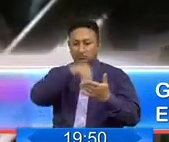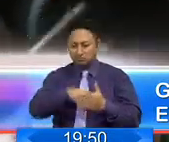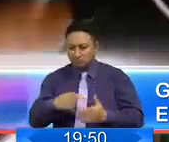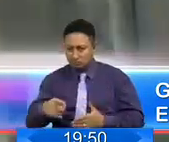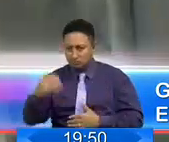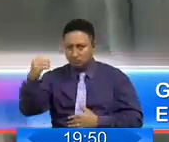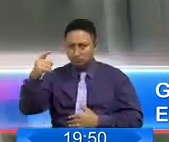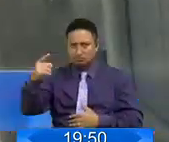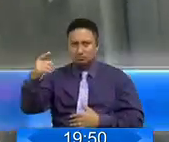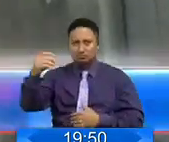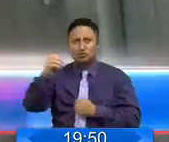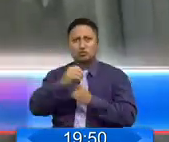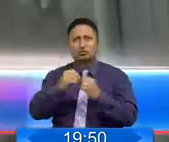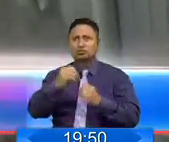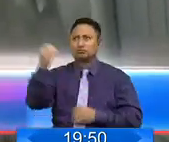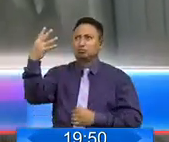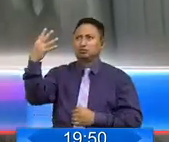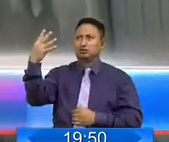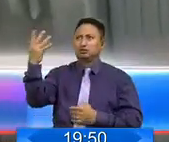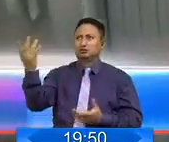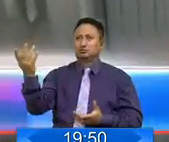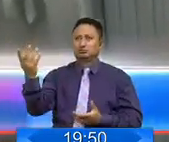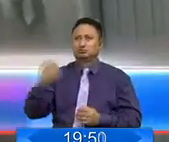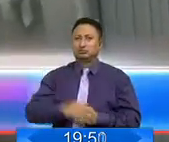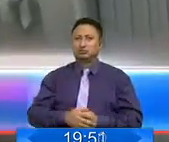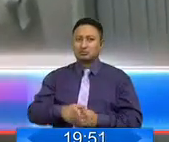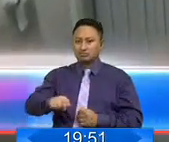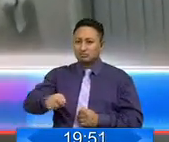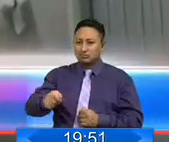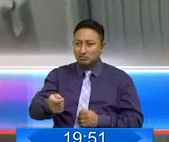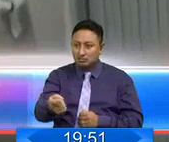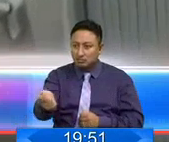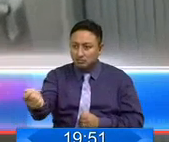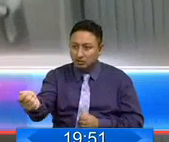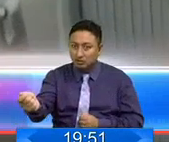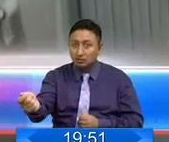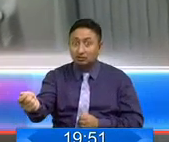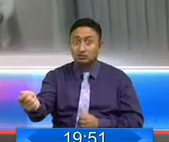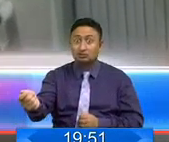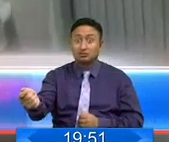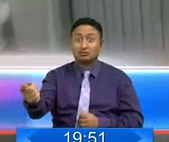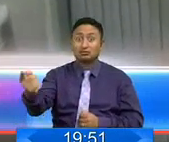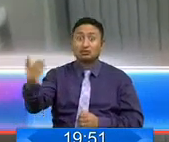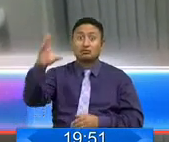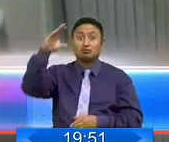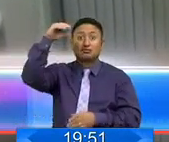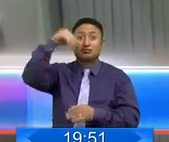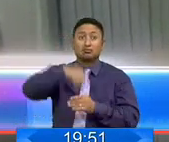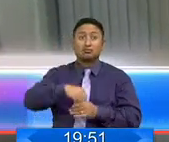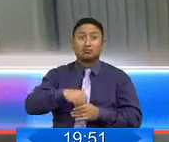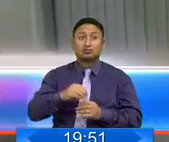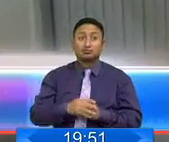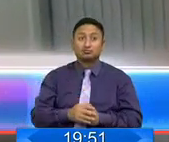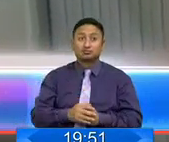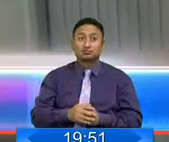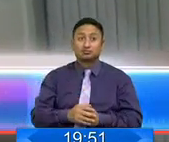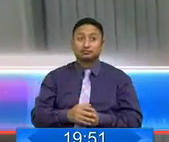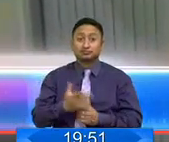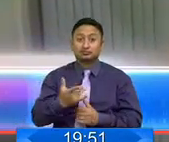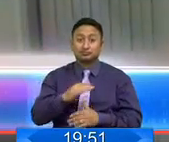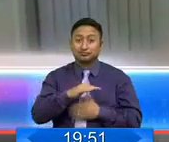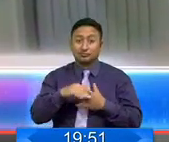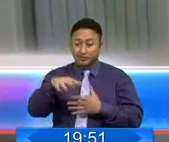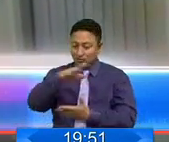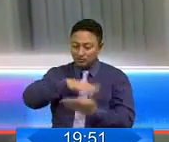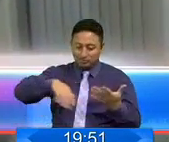estaba prendida en la oficina. A lo que abro la oficina, la sorpresa de que se habían entrado por el techo. Como ve, ya grabó que estaba, dejaron todo desorden,